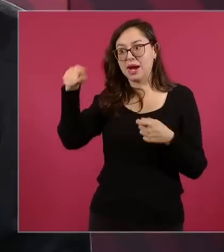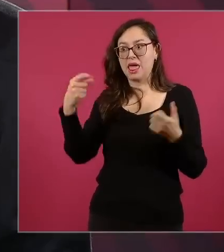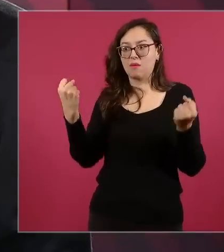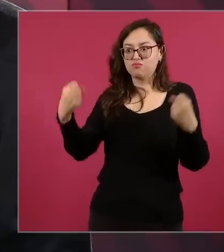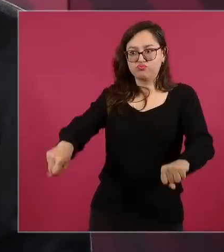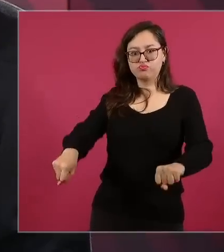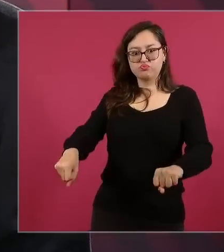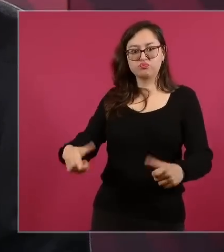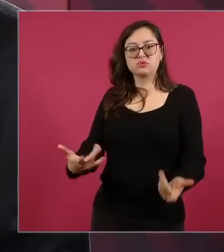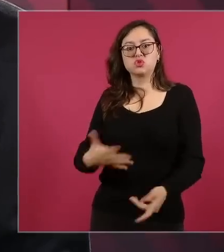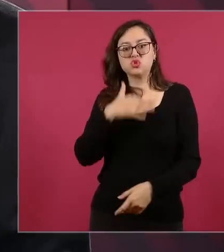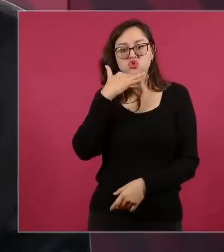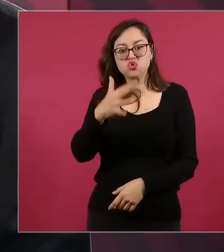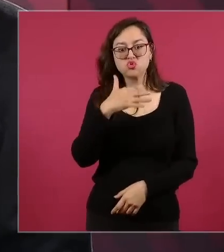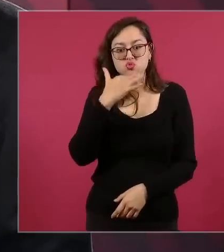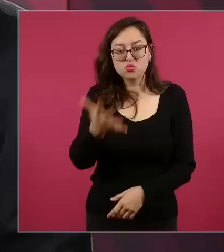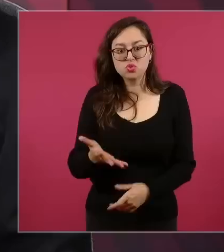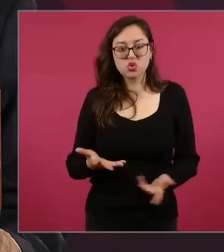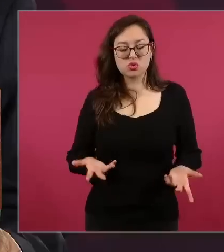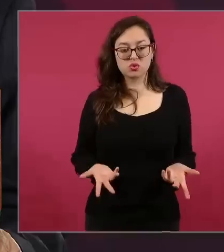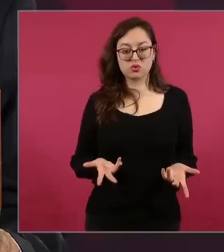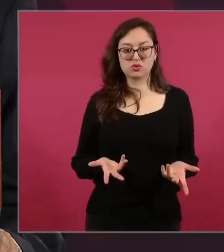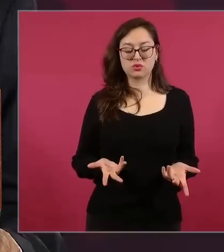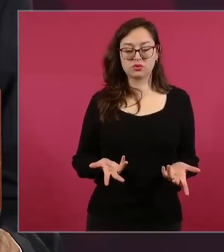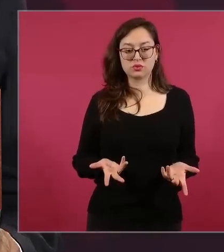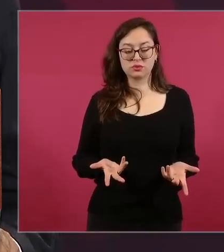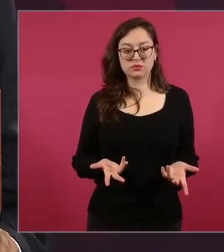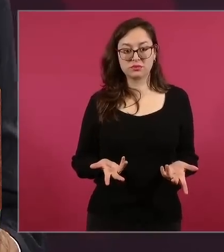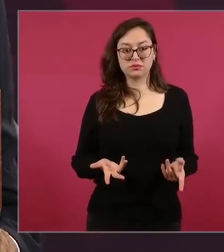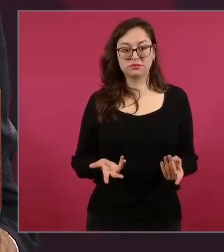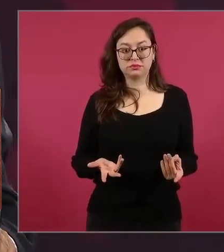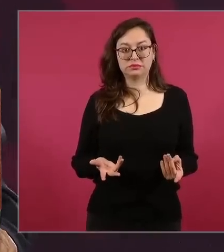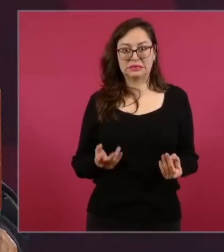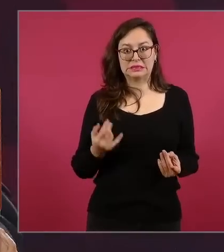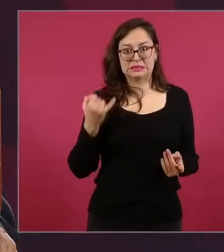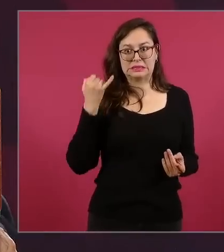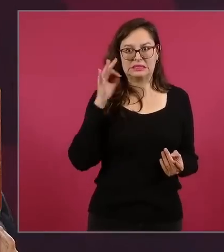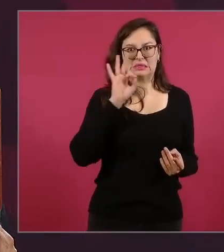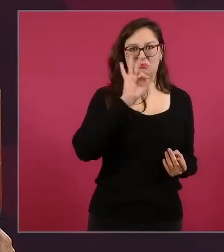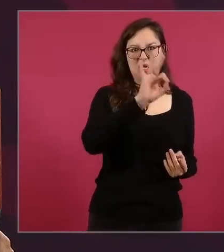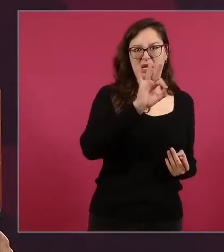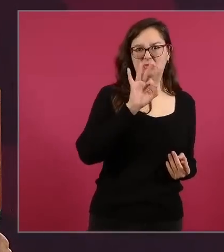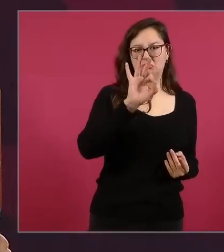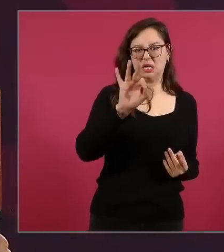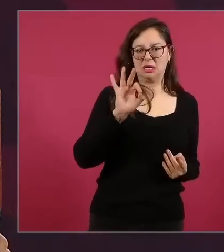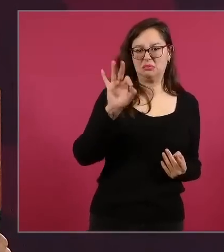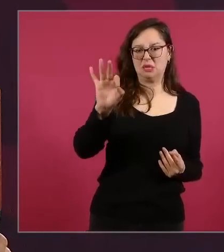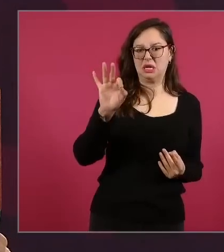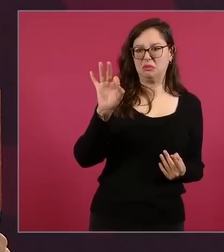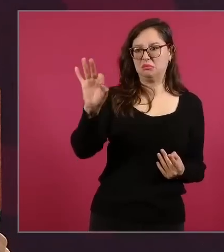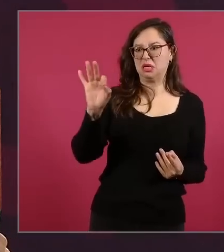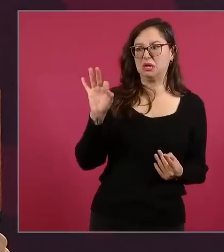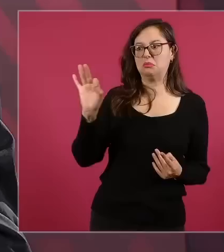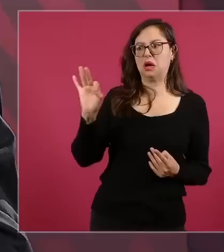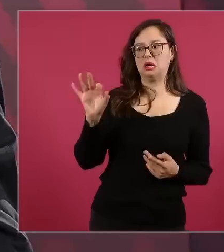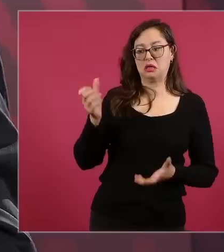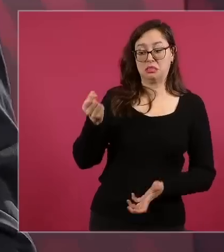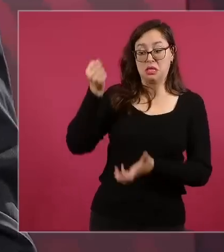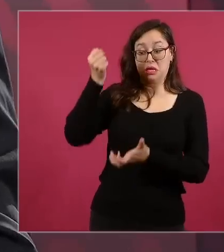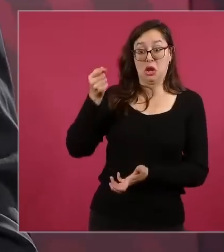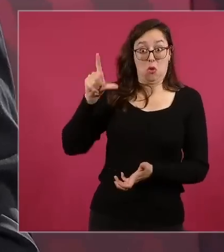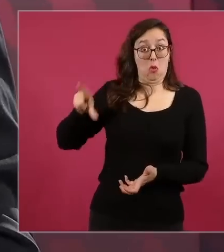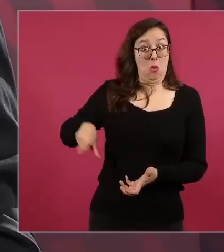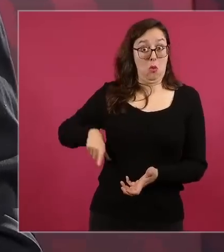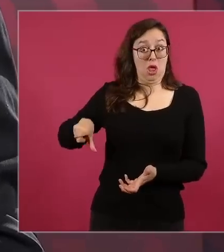autoritario, corrupto, de privilegios, pues se fueron estableciendo esas